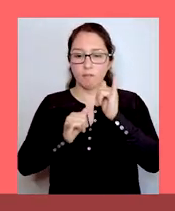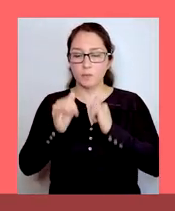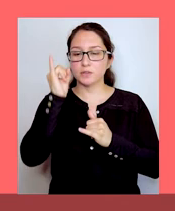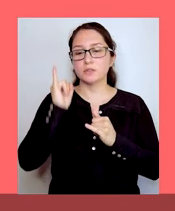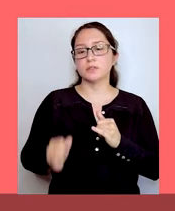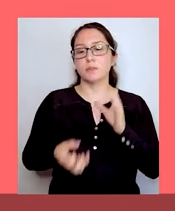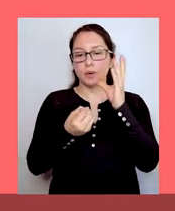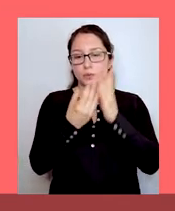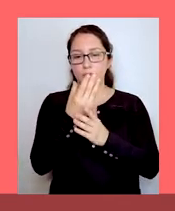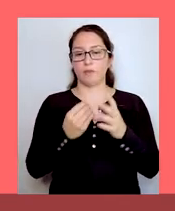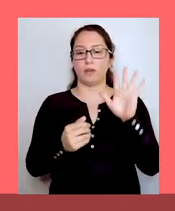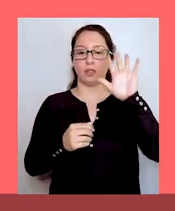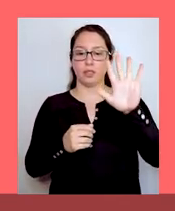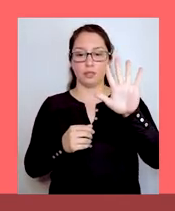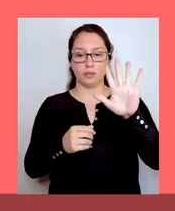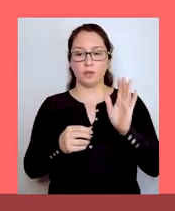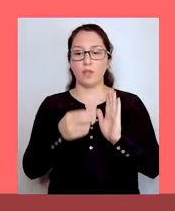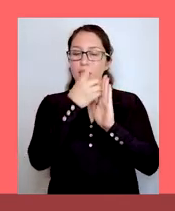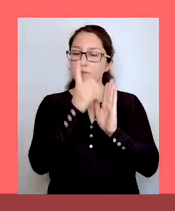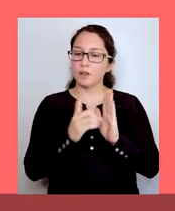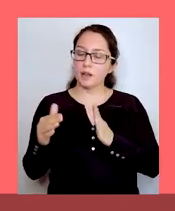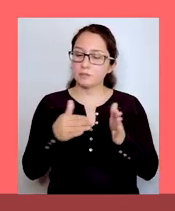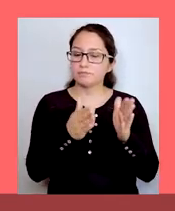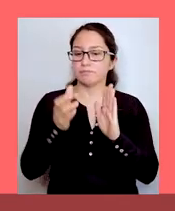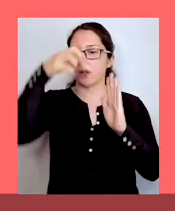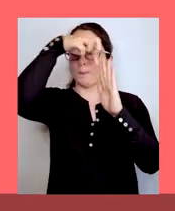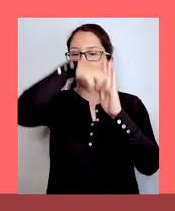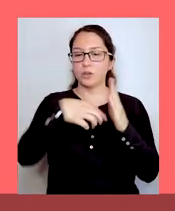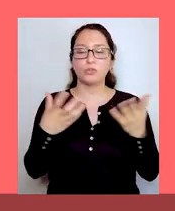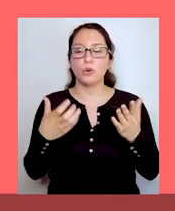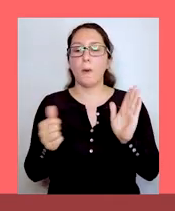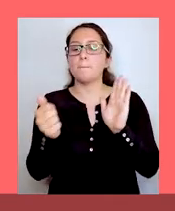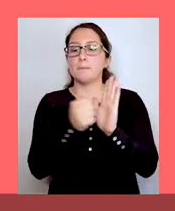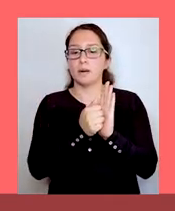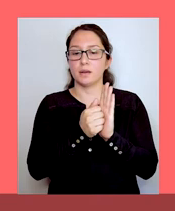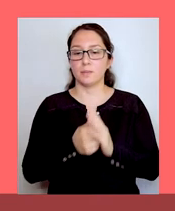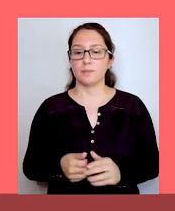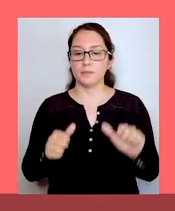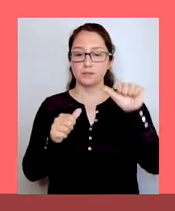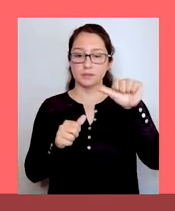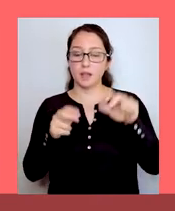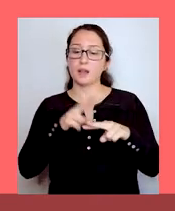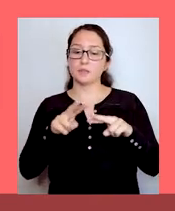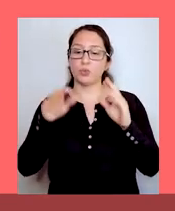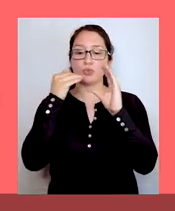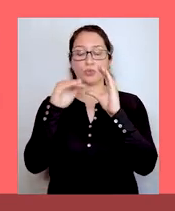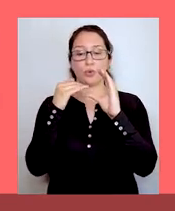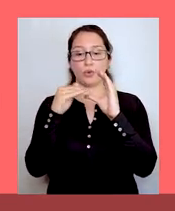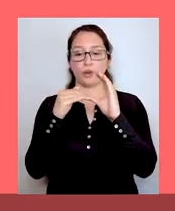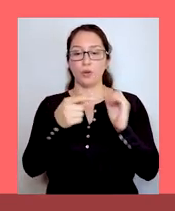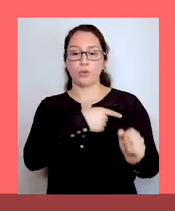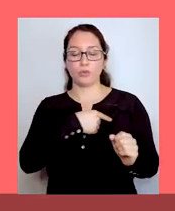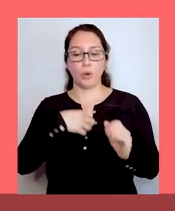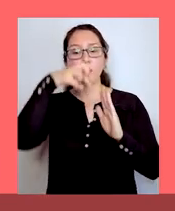mantenerla actualizada. 5. Definir la línea editorial de tu proyecto o marca. 6. Crear un email